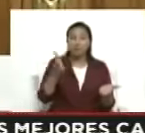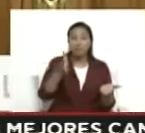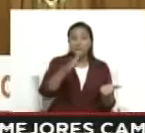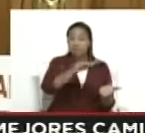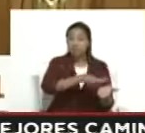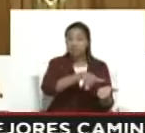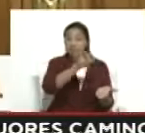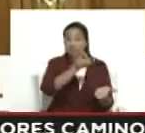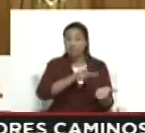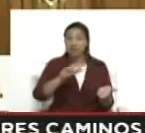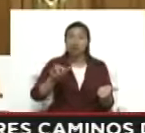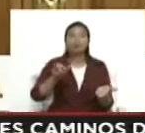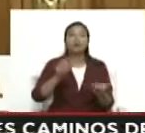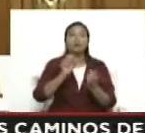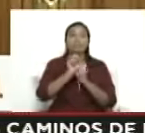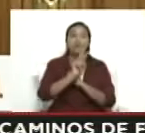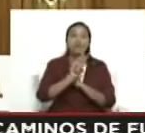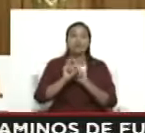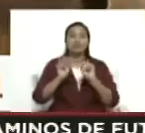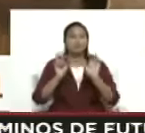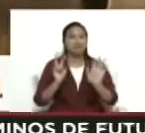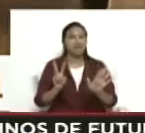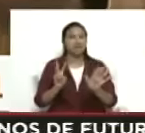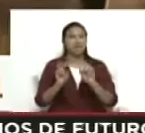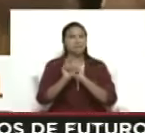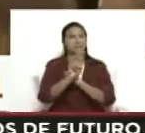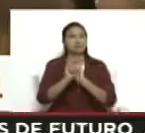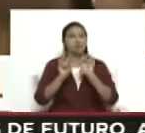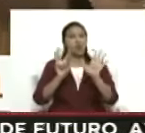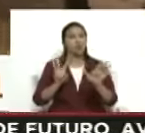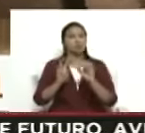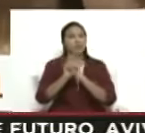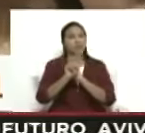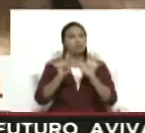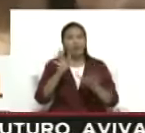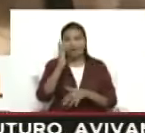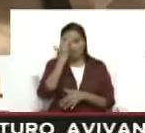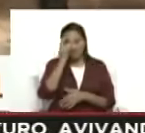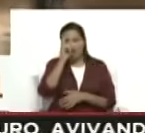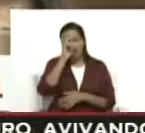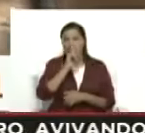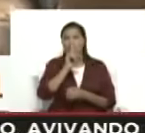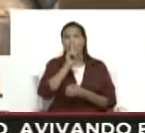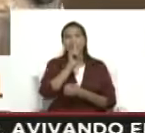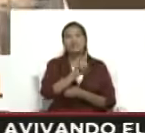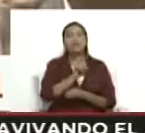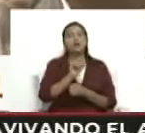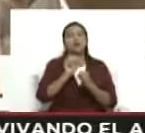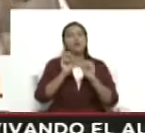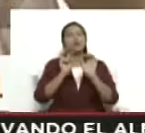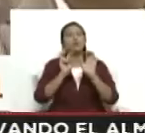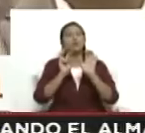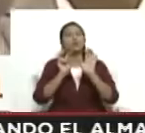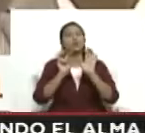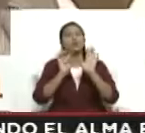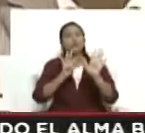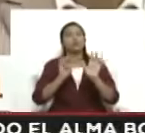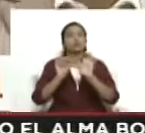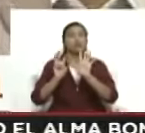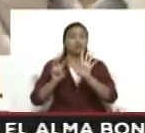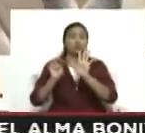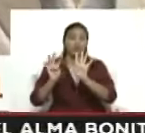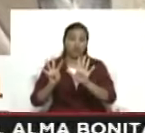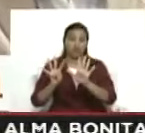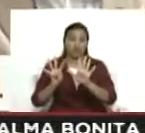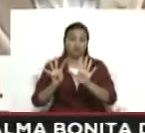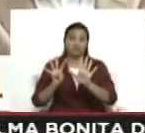en el 27 y 28 de febrero del año 89, ahora decían, no vayan a sacar a la Fuerza Armada para que